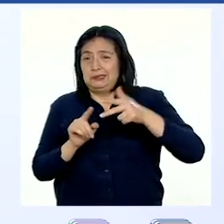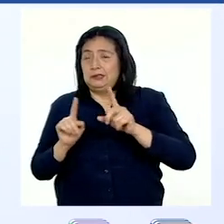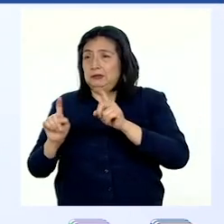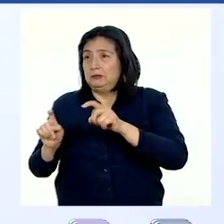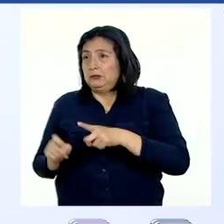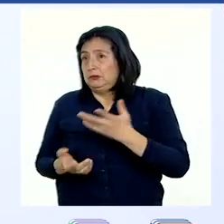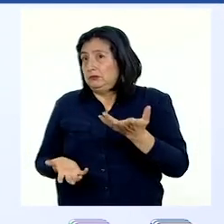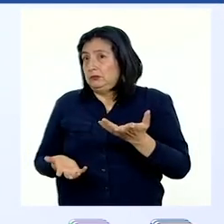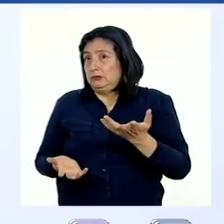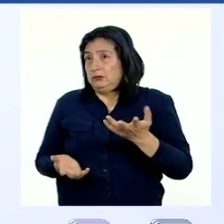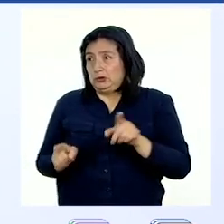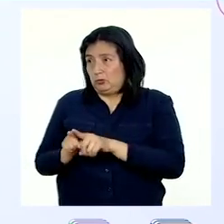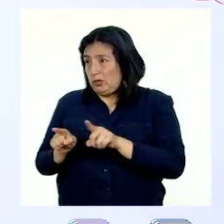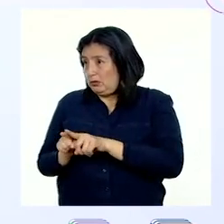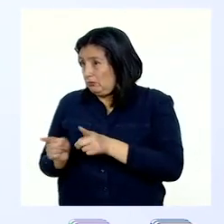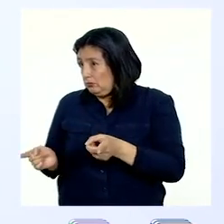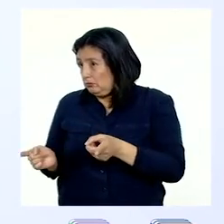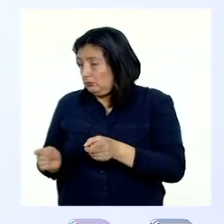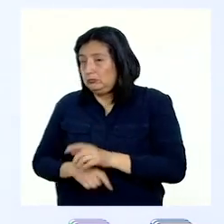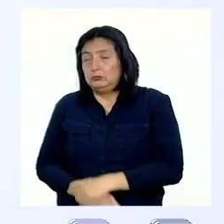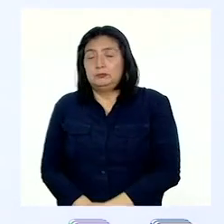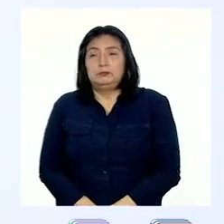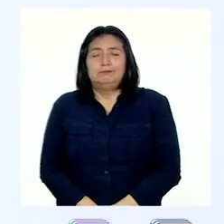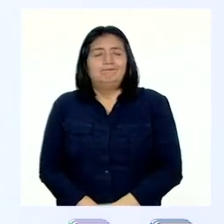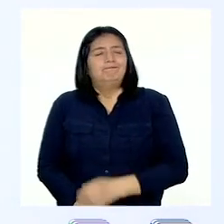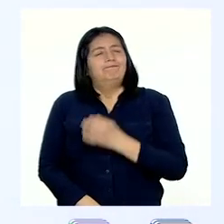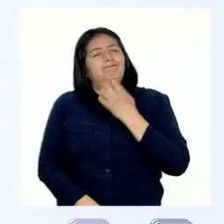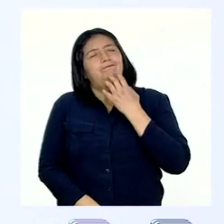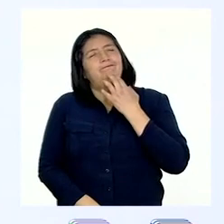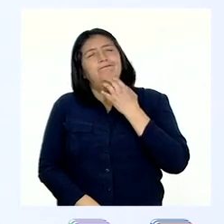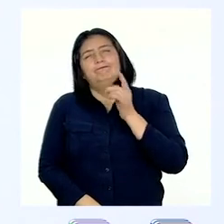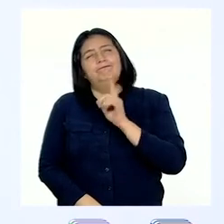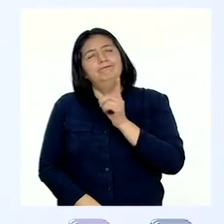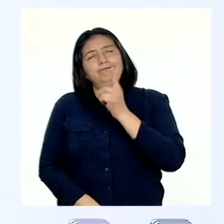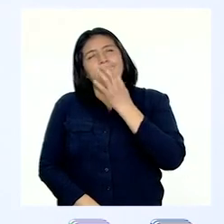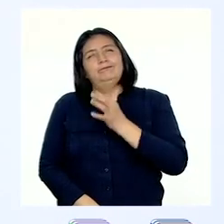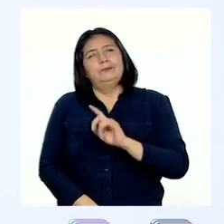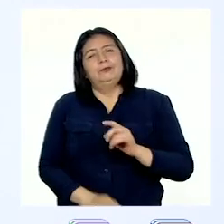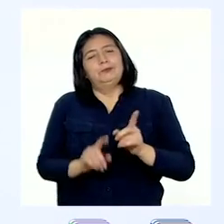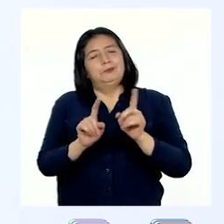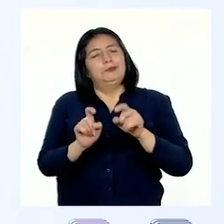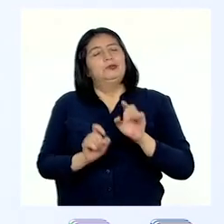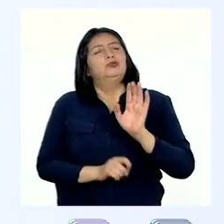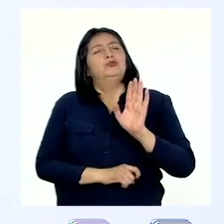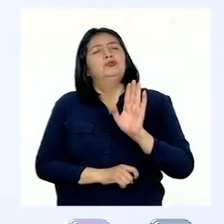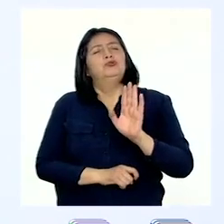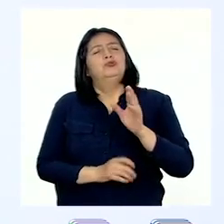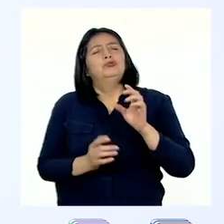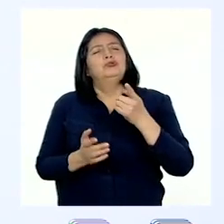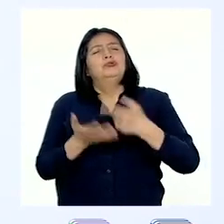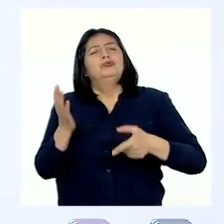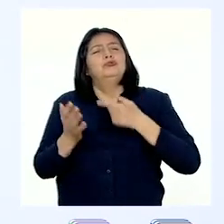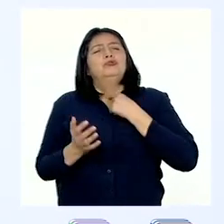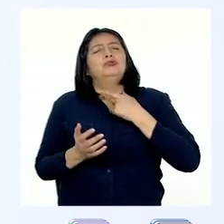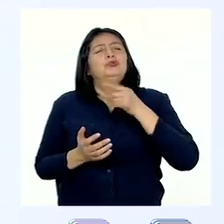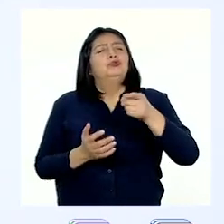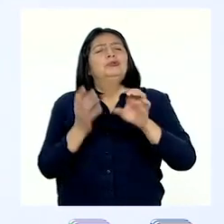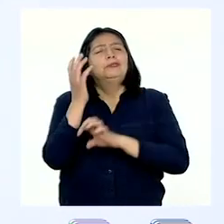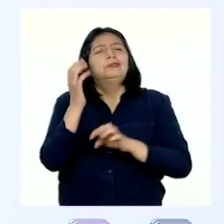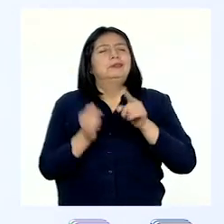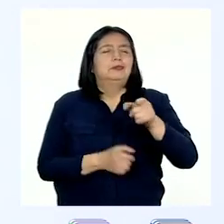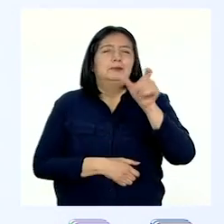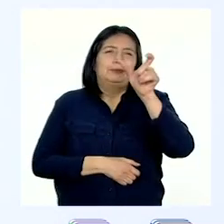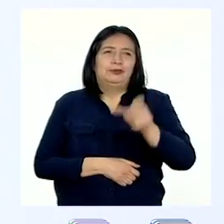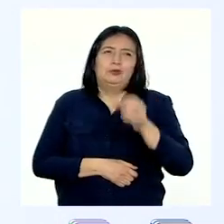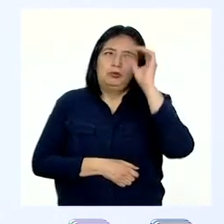pregunta, ¿sucederá lo mismo? Pues yo creo que no, porque al preguntar ¿cuál estación te gusta más?, el